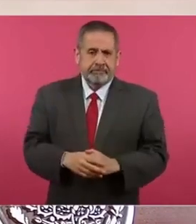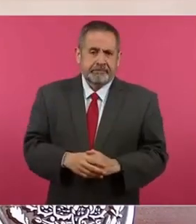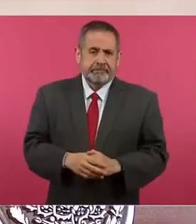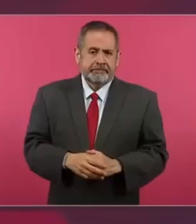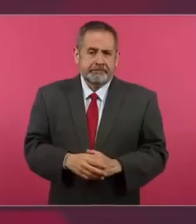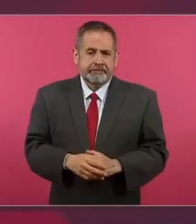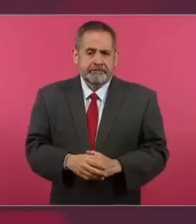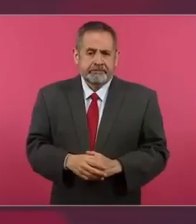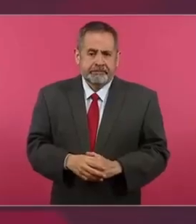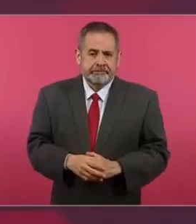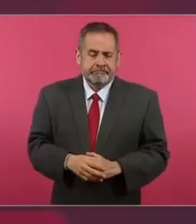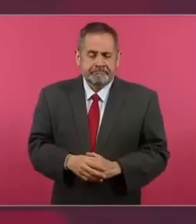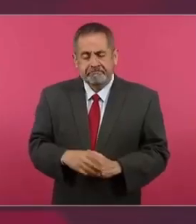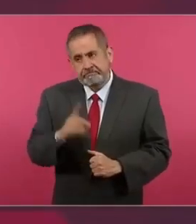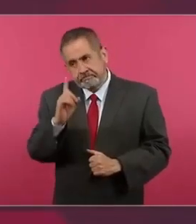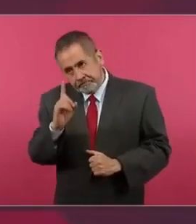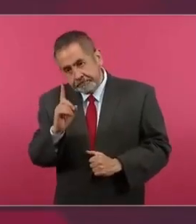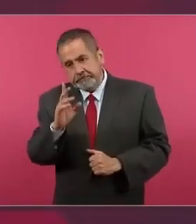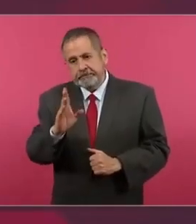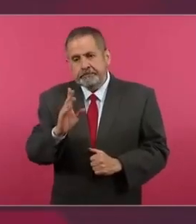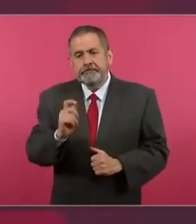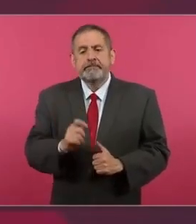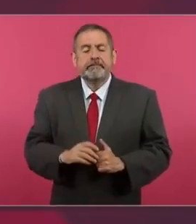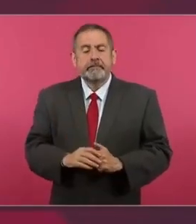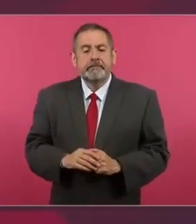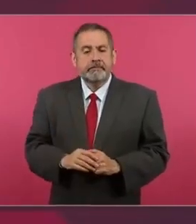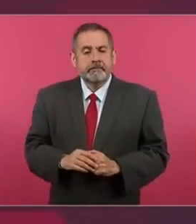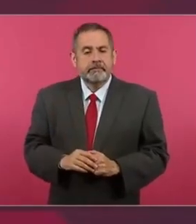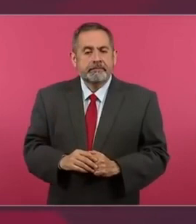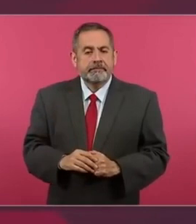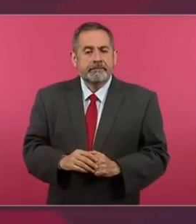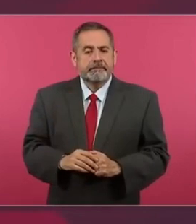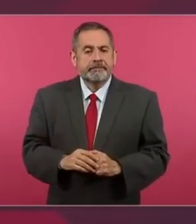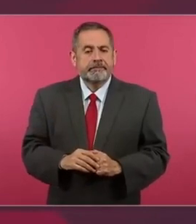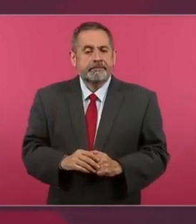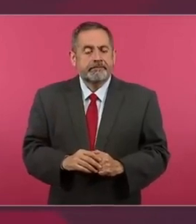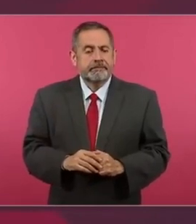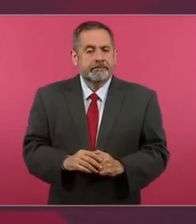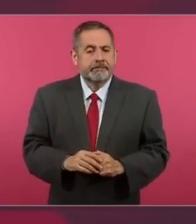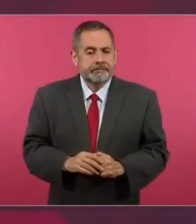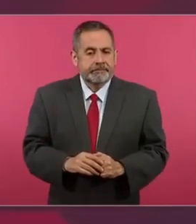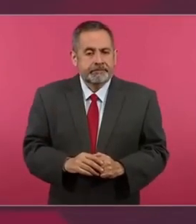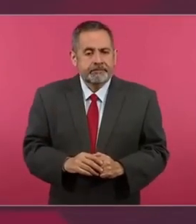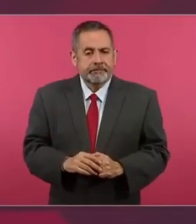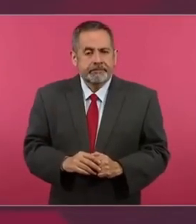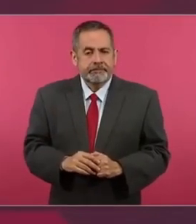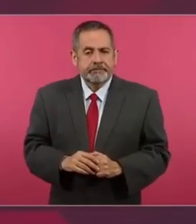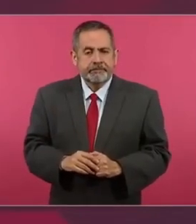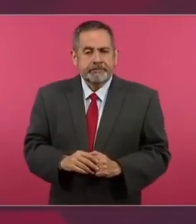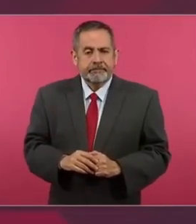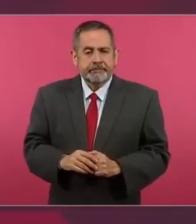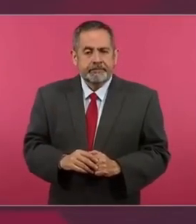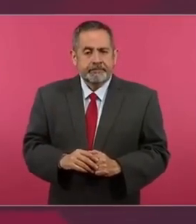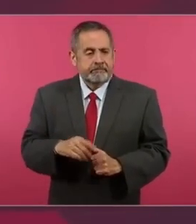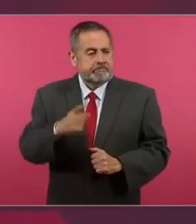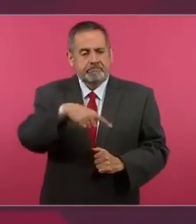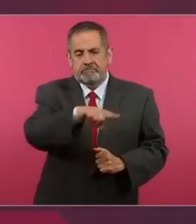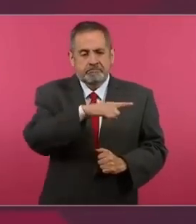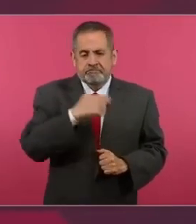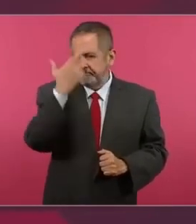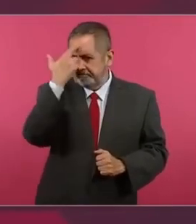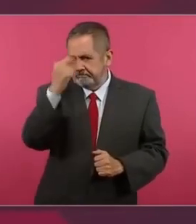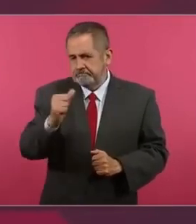que no tienen razón.